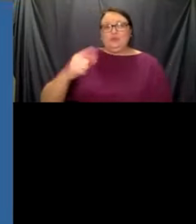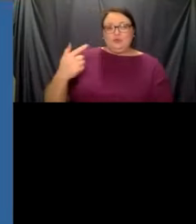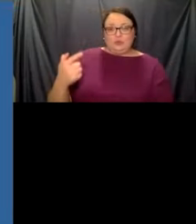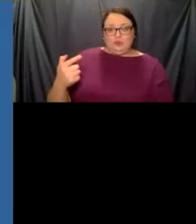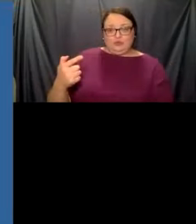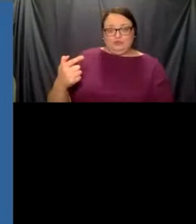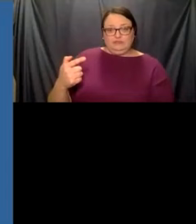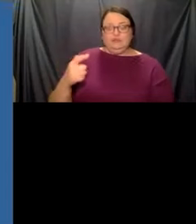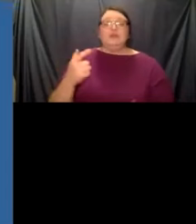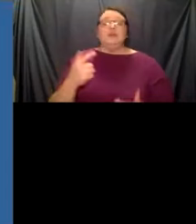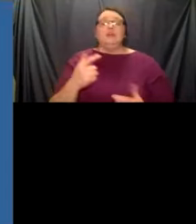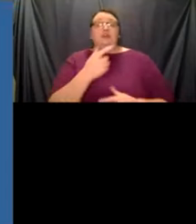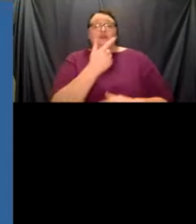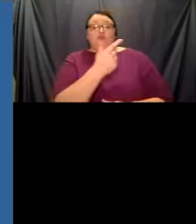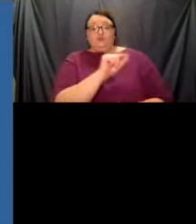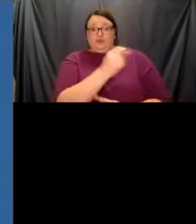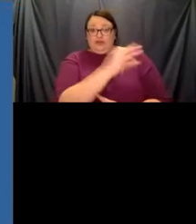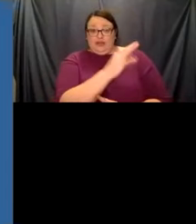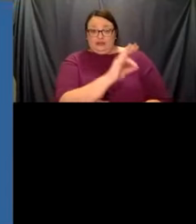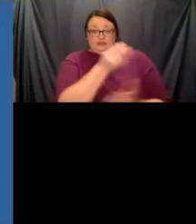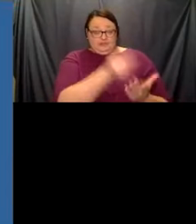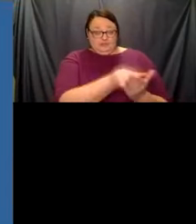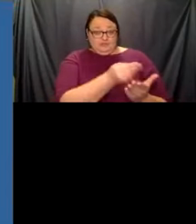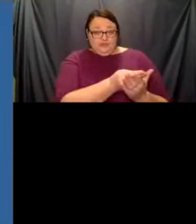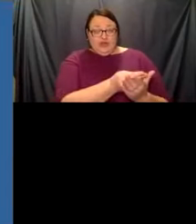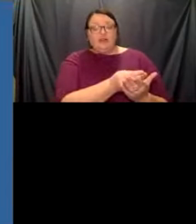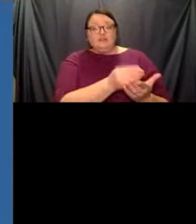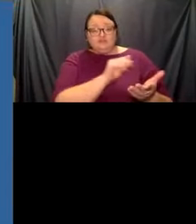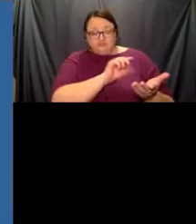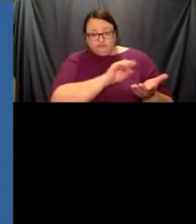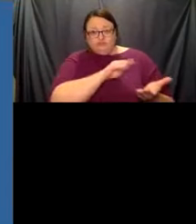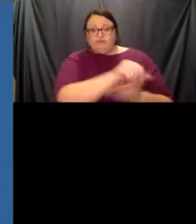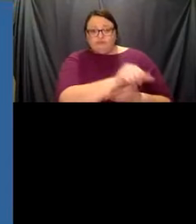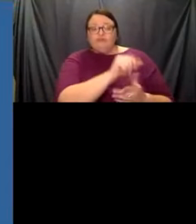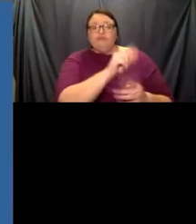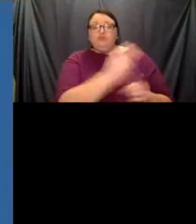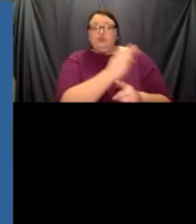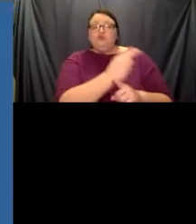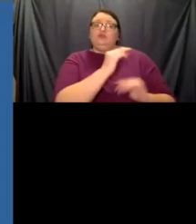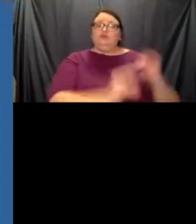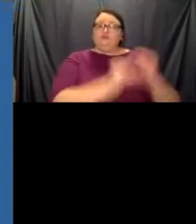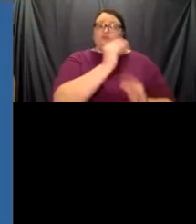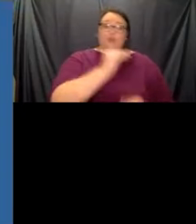pero quizás el proyecto Home no se vendió en 2021.